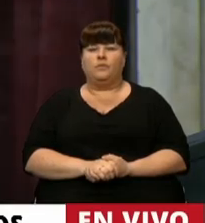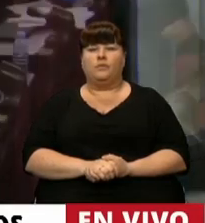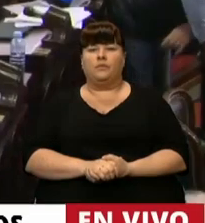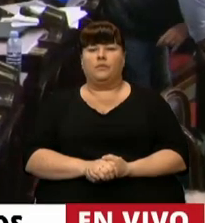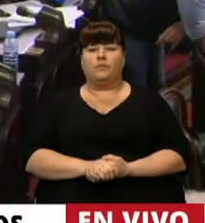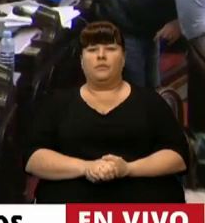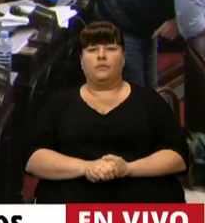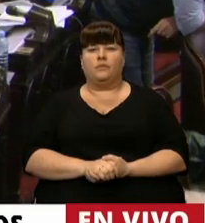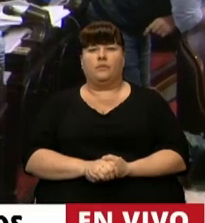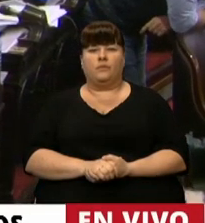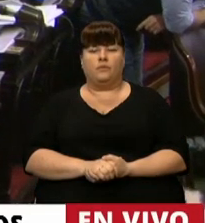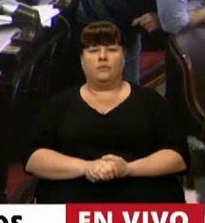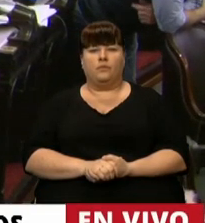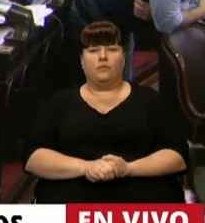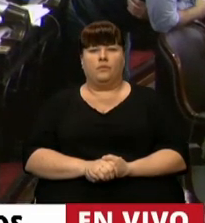poco